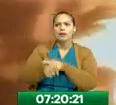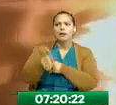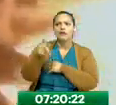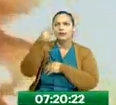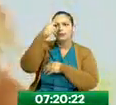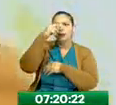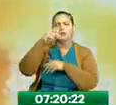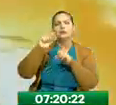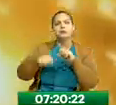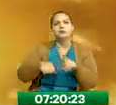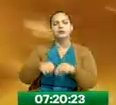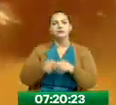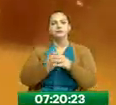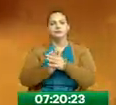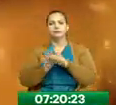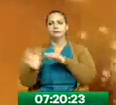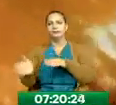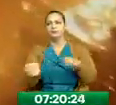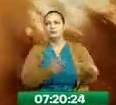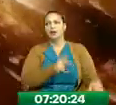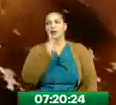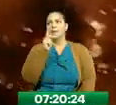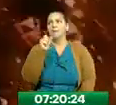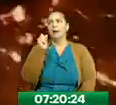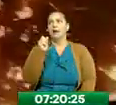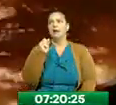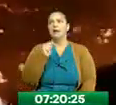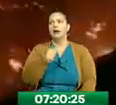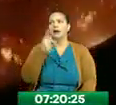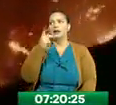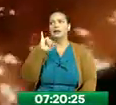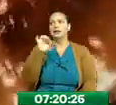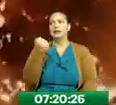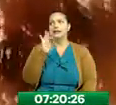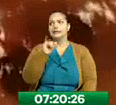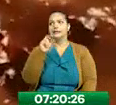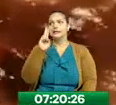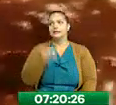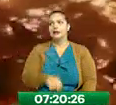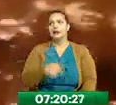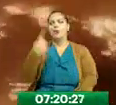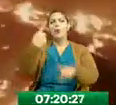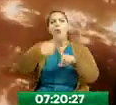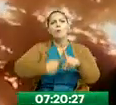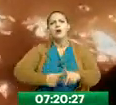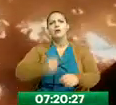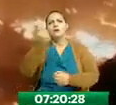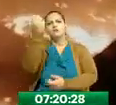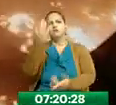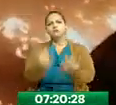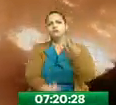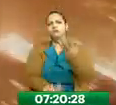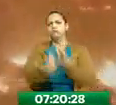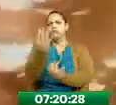En Pakistán, un incendio cuyo origen aún es desconocido, pero ya fue controlado, acabó con unas 100 viviendas